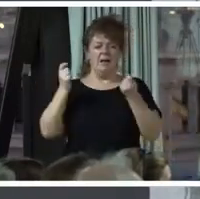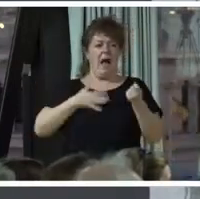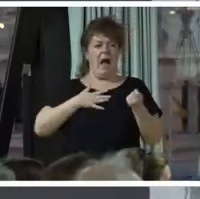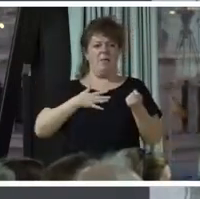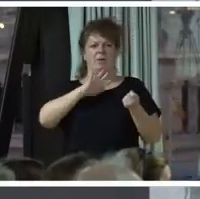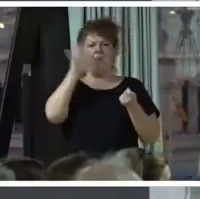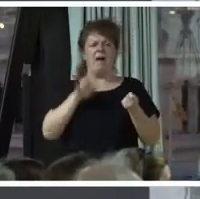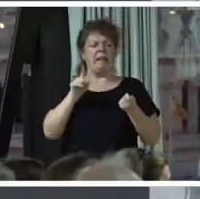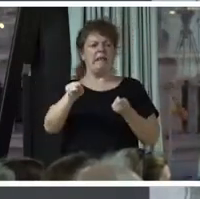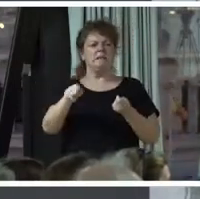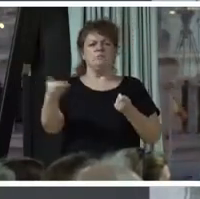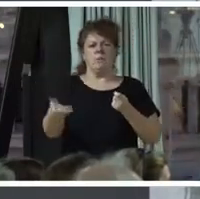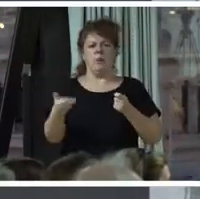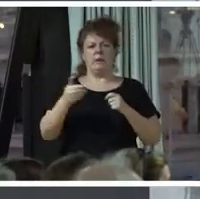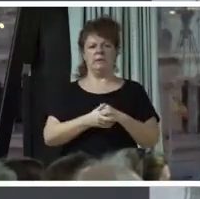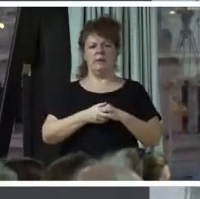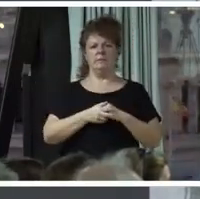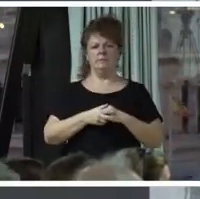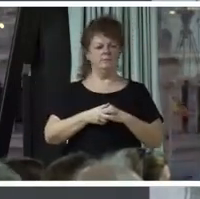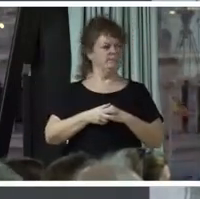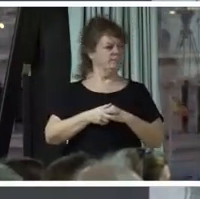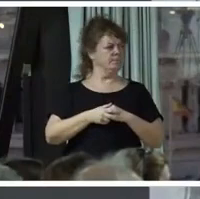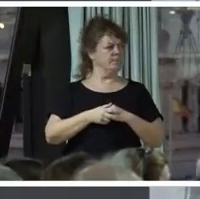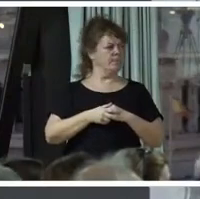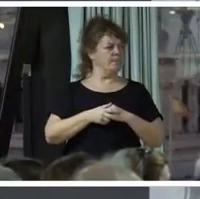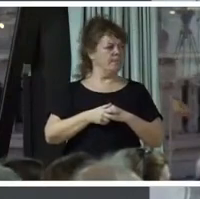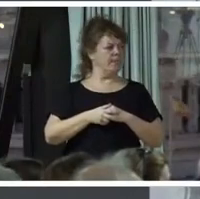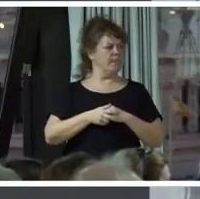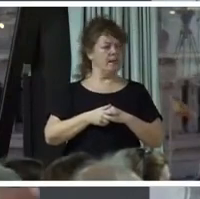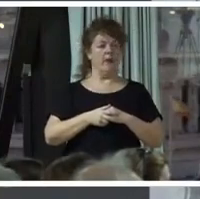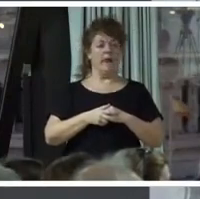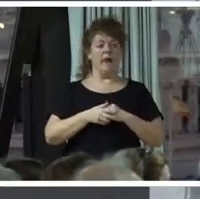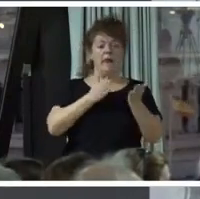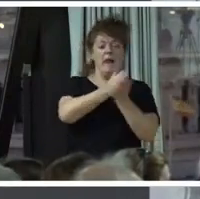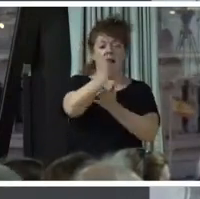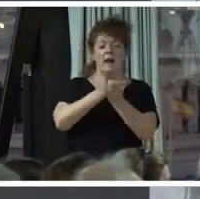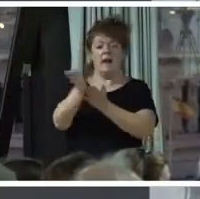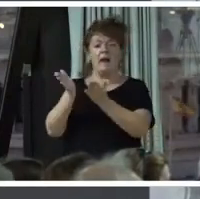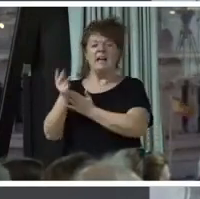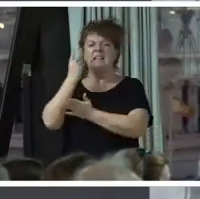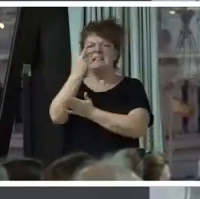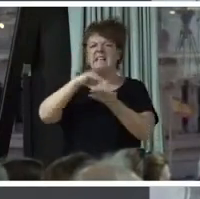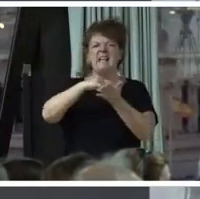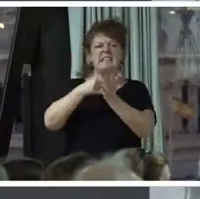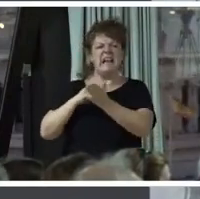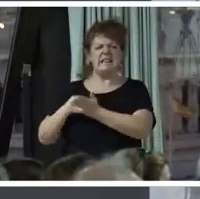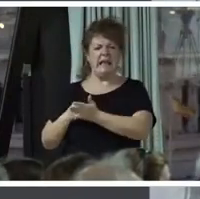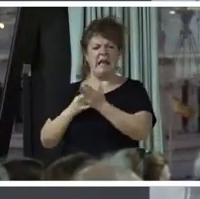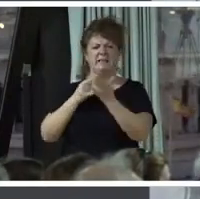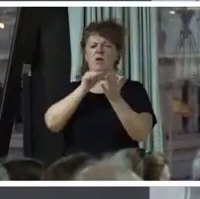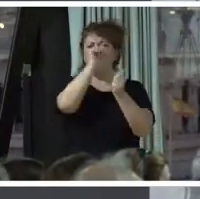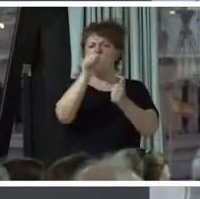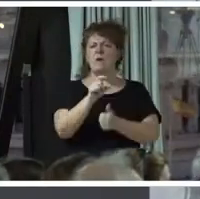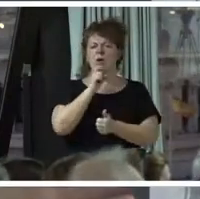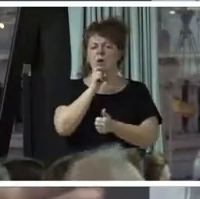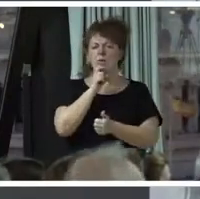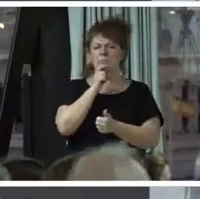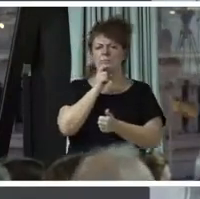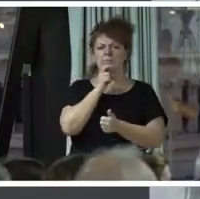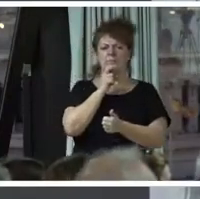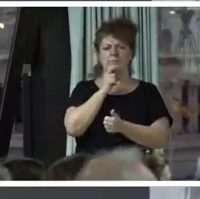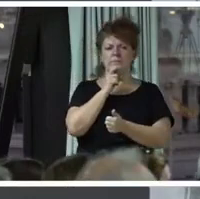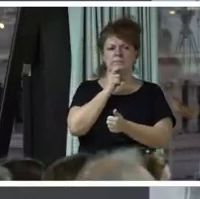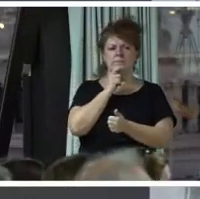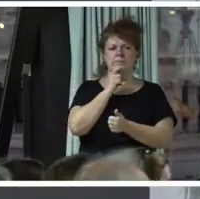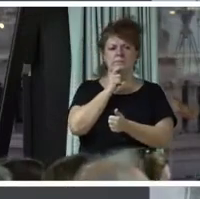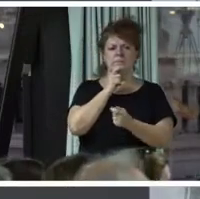parece el kit de la cuestión y que despliega en tres estrategias yo creo más o menos eh algunas de